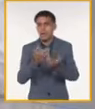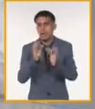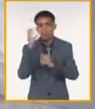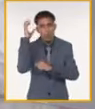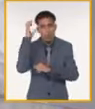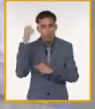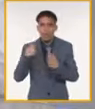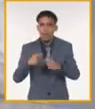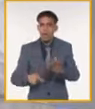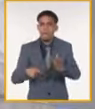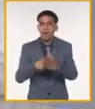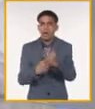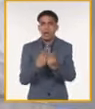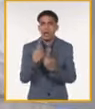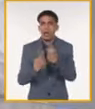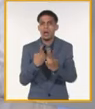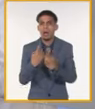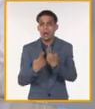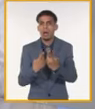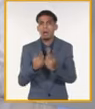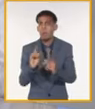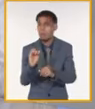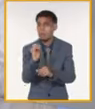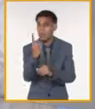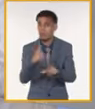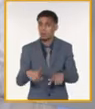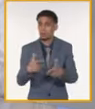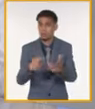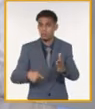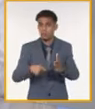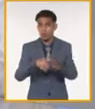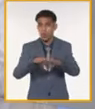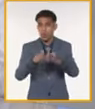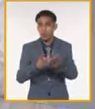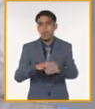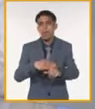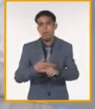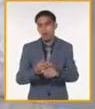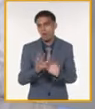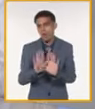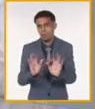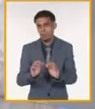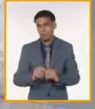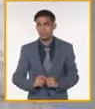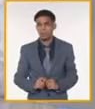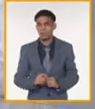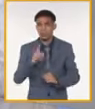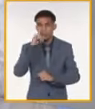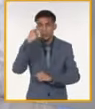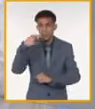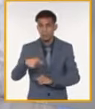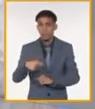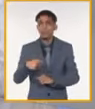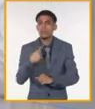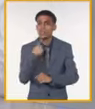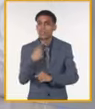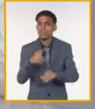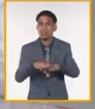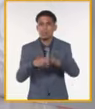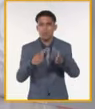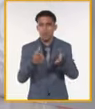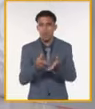de de su empresa las normas ratifican los deberes de estos actores